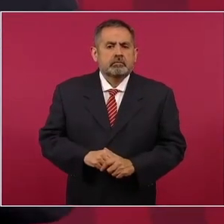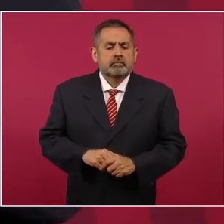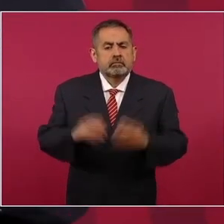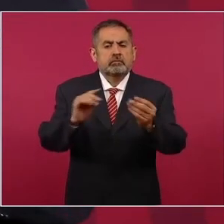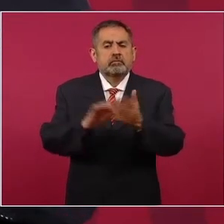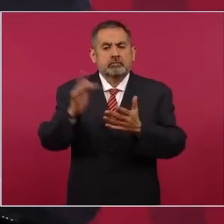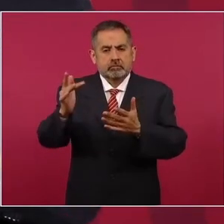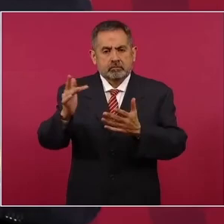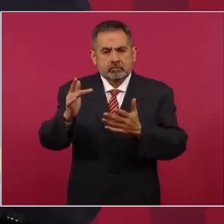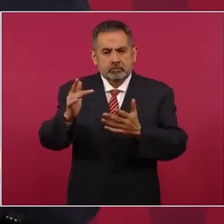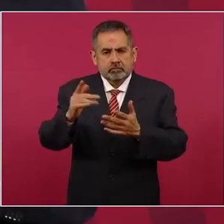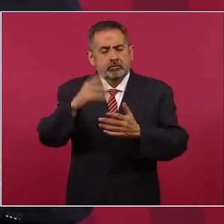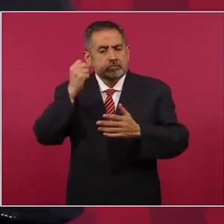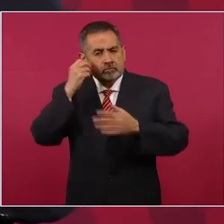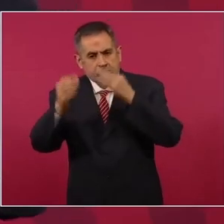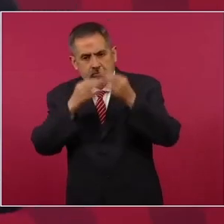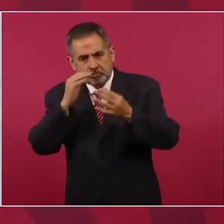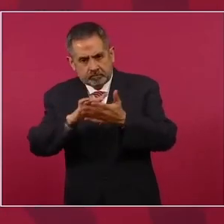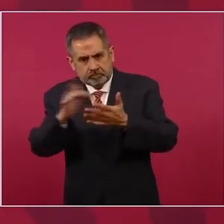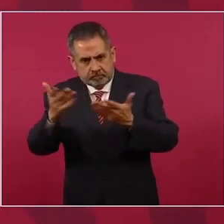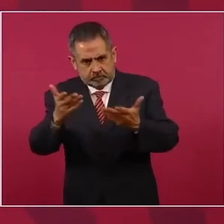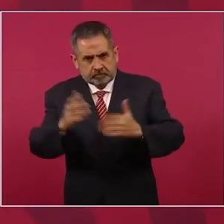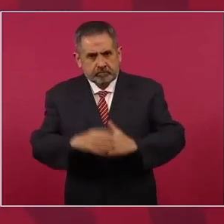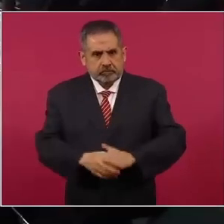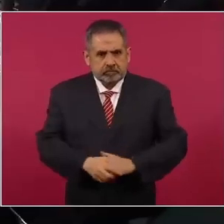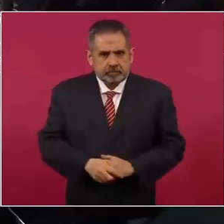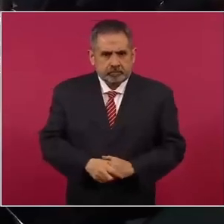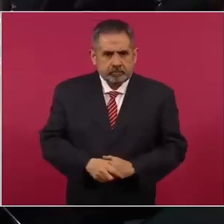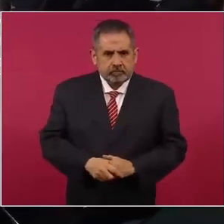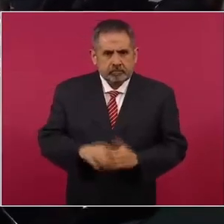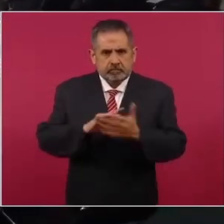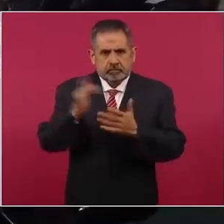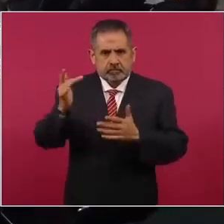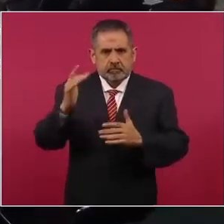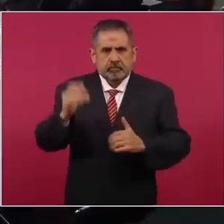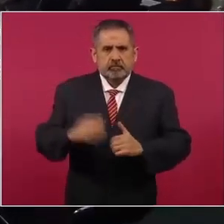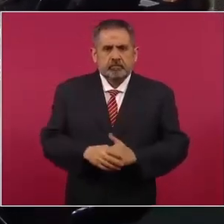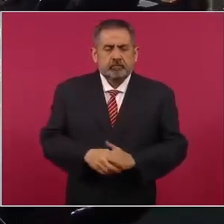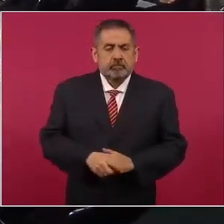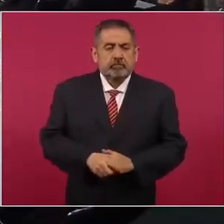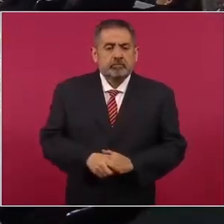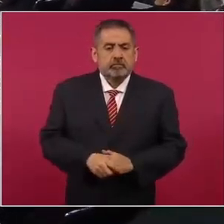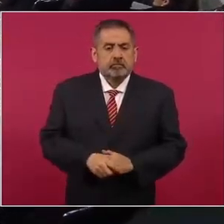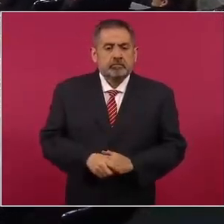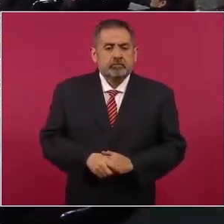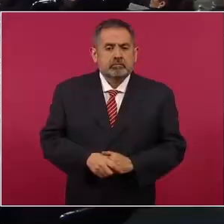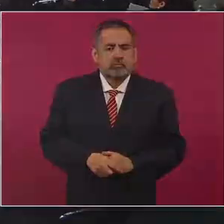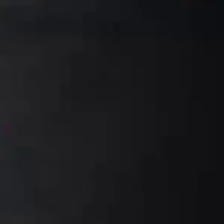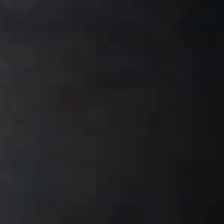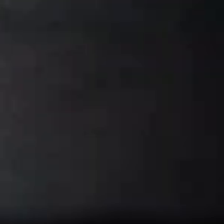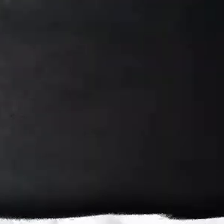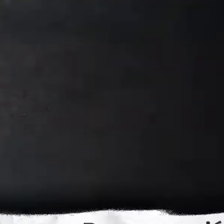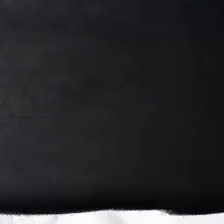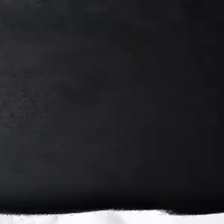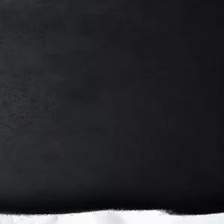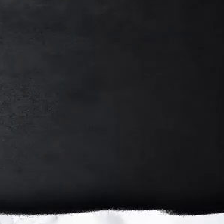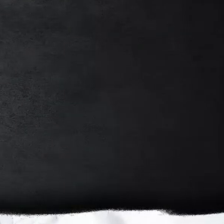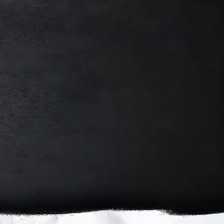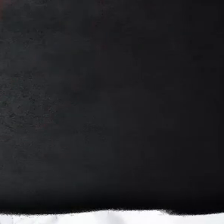Muchas gracias por tu exposición. Es que es importante.